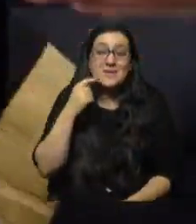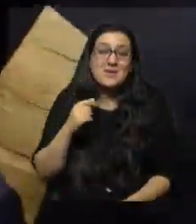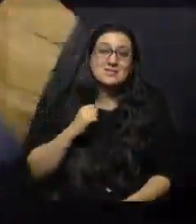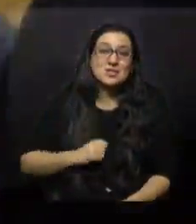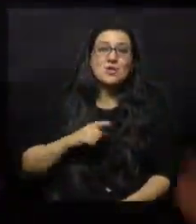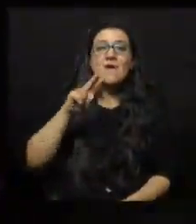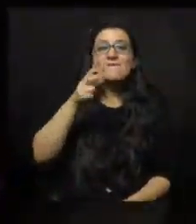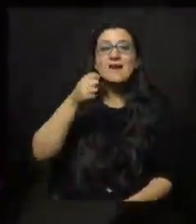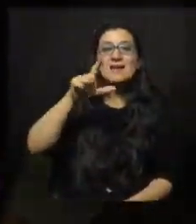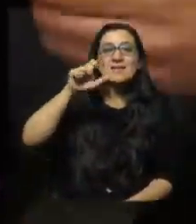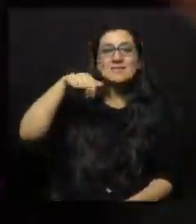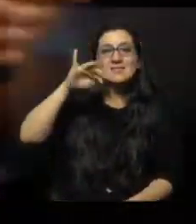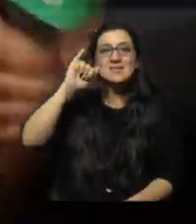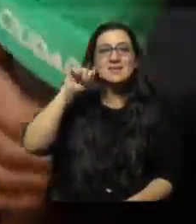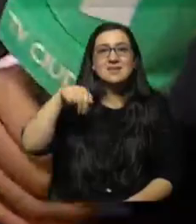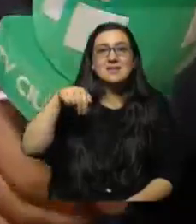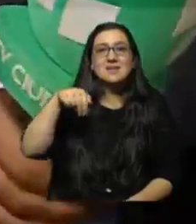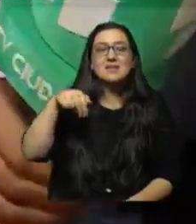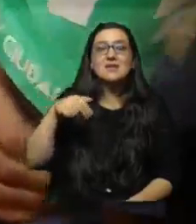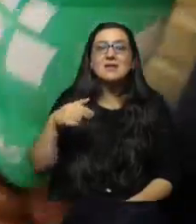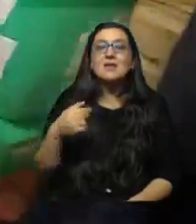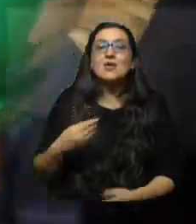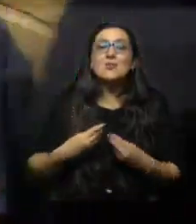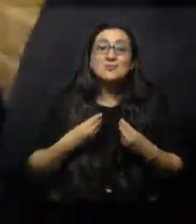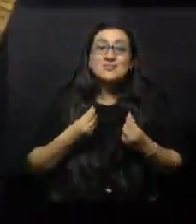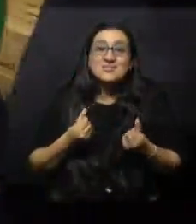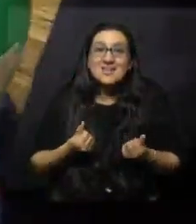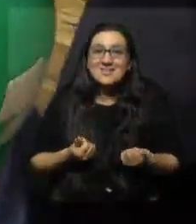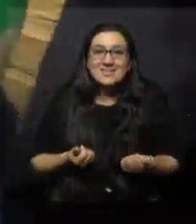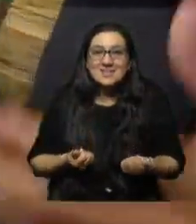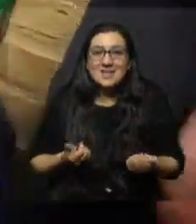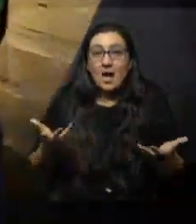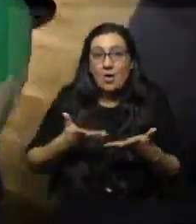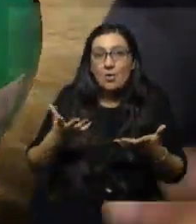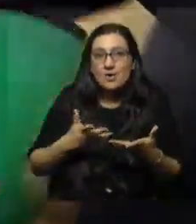Valentín. Bueno, Valentín, ¿cómo lo está viviendo a esto? ¿Qué siente